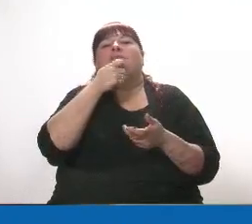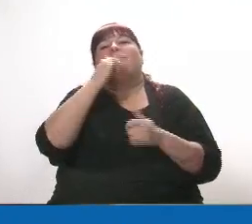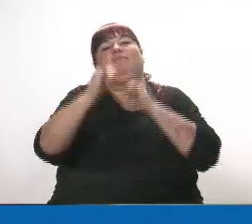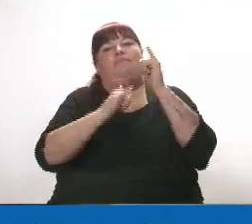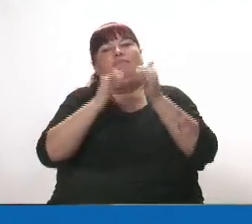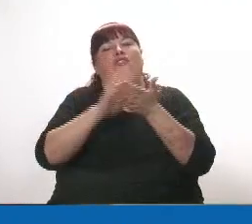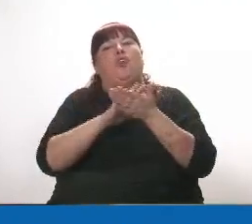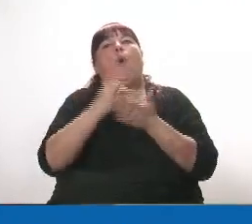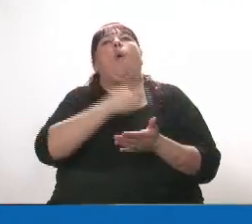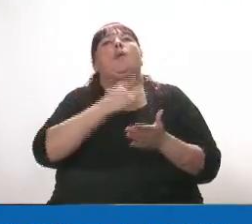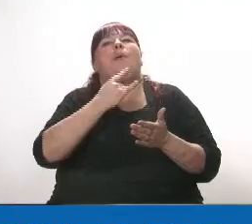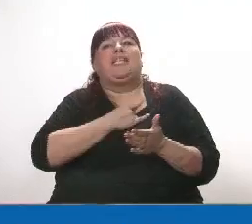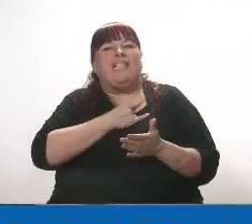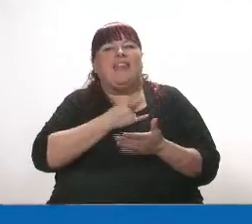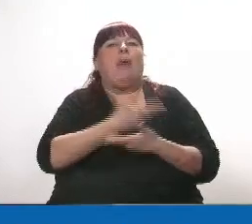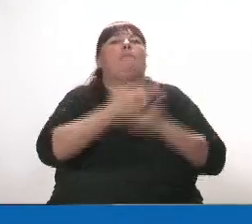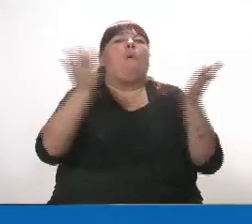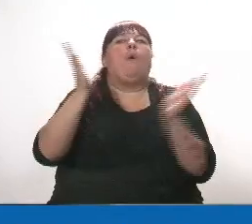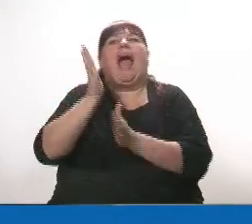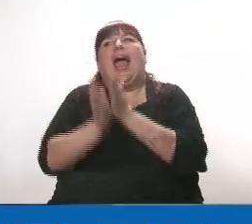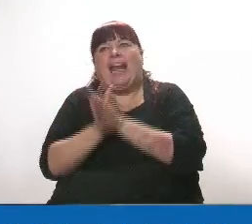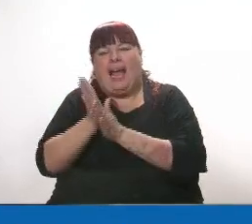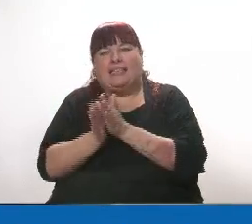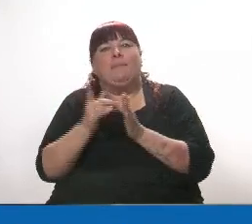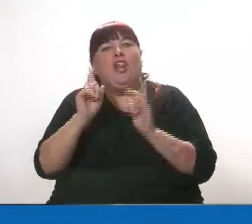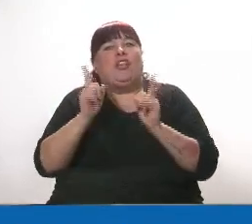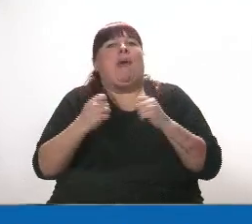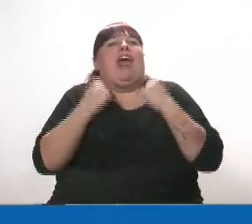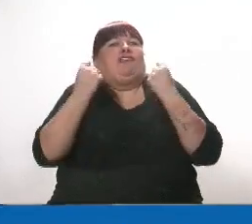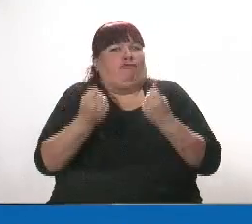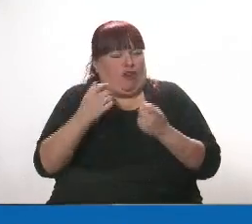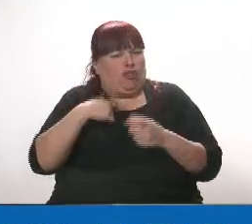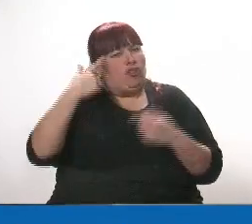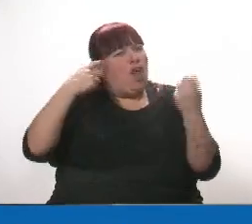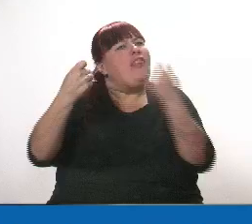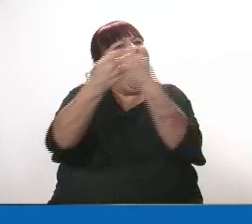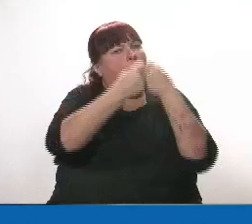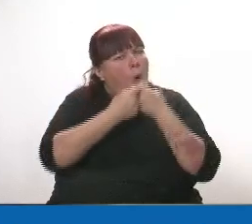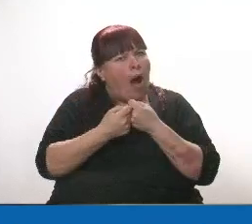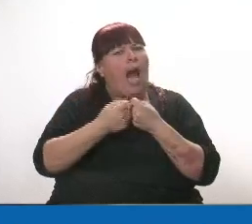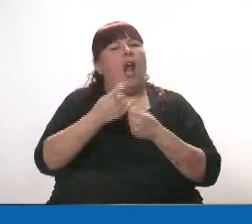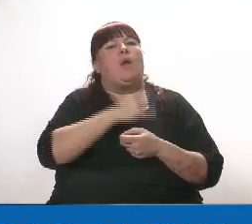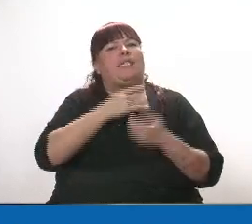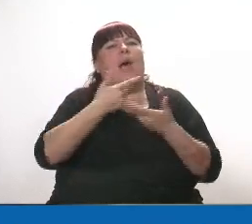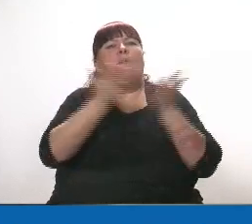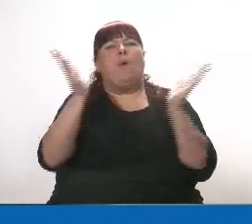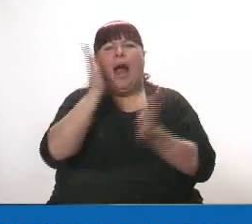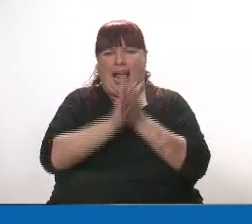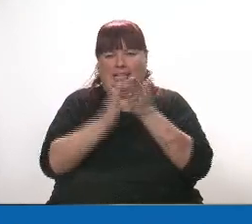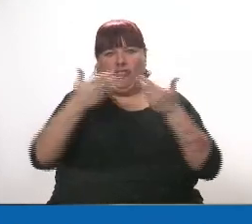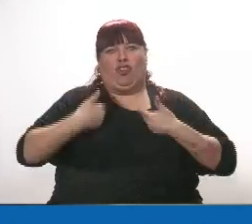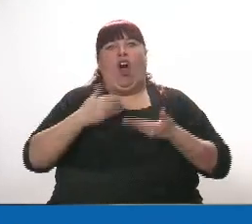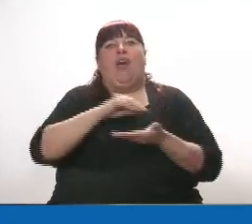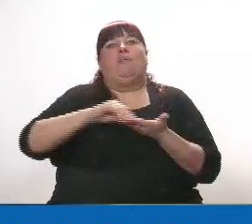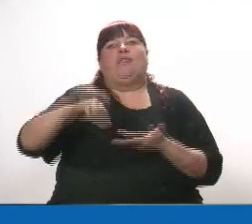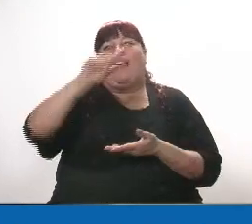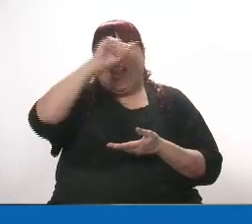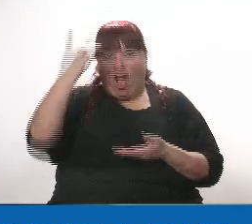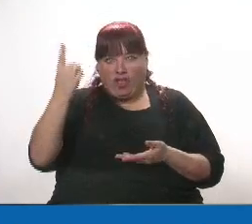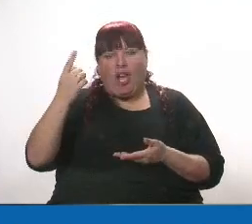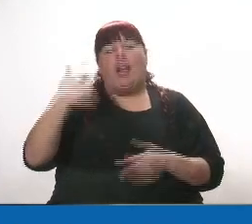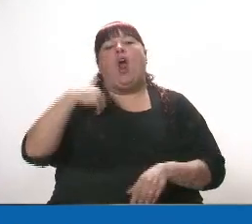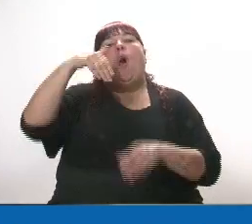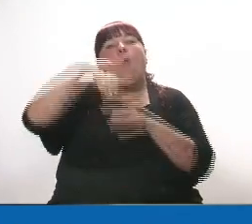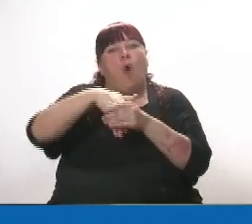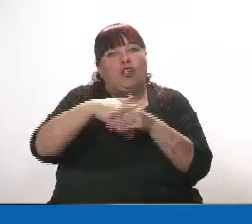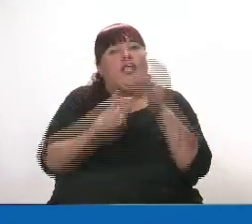la universidad pública y gratuita Por supuesto que estoy de acuerdo con la universidad pública y gratuita como diputada nacional me tocó votar